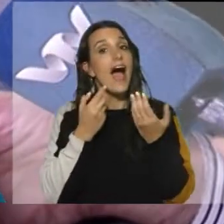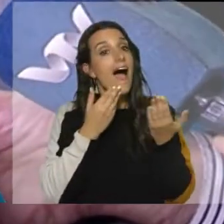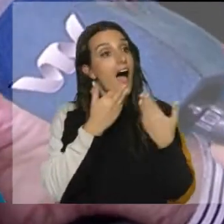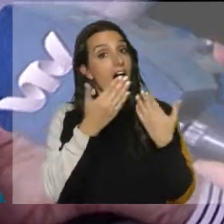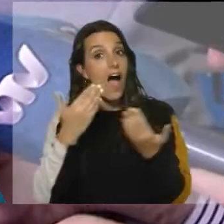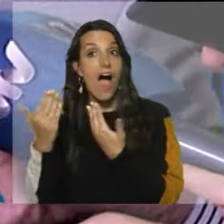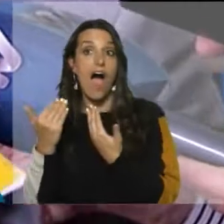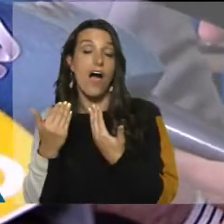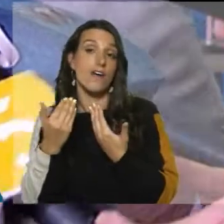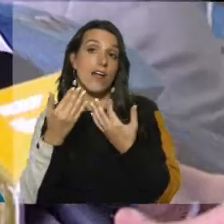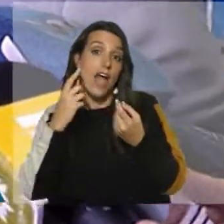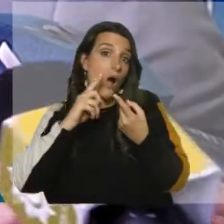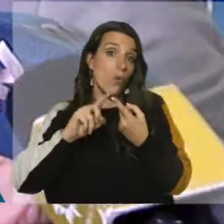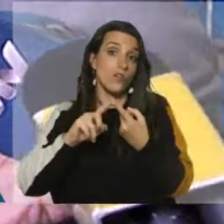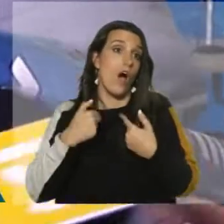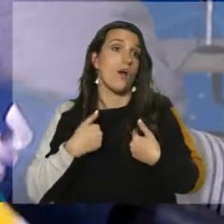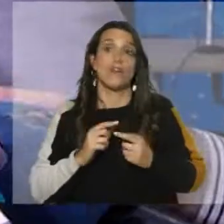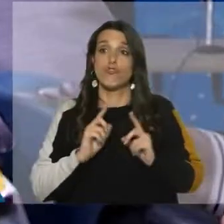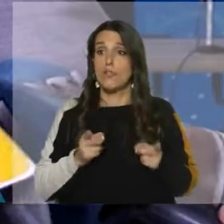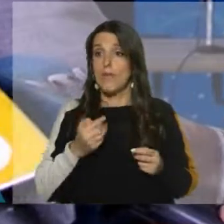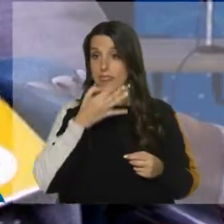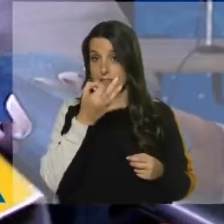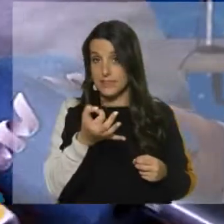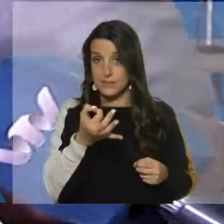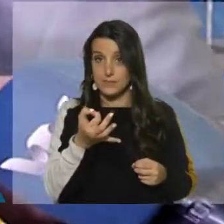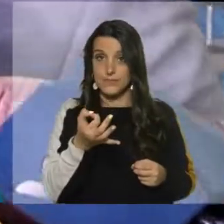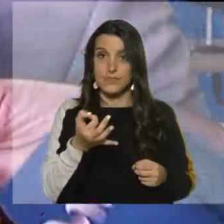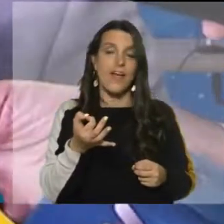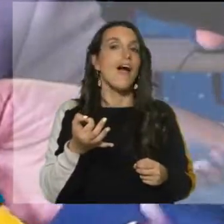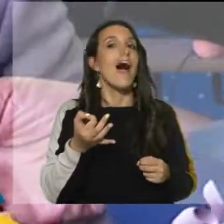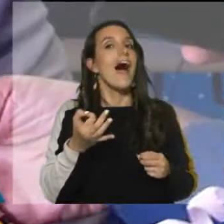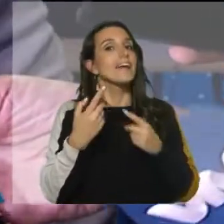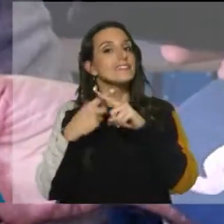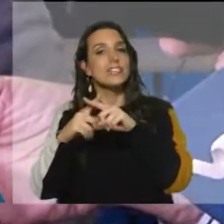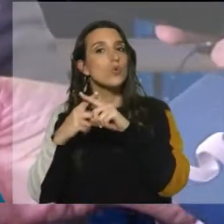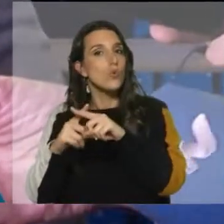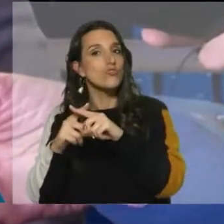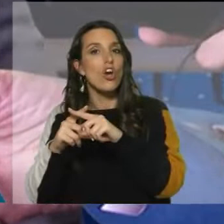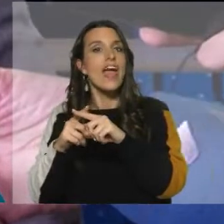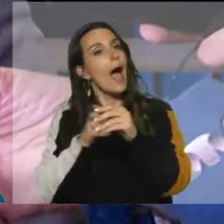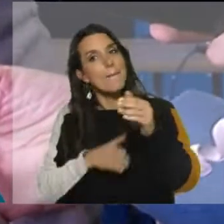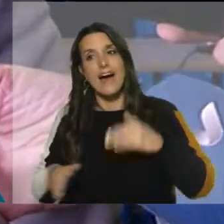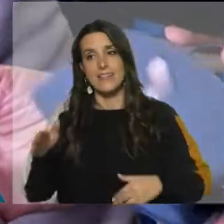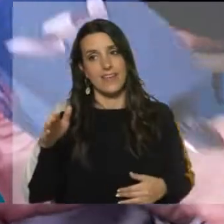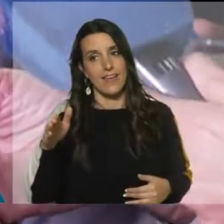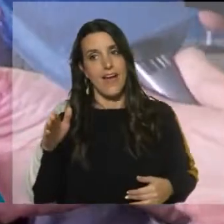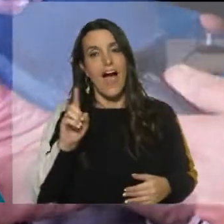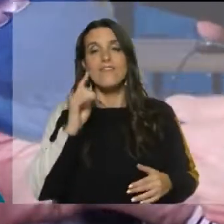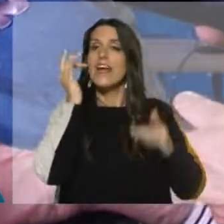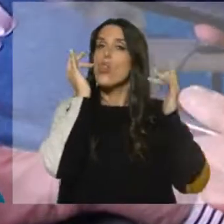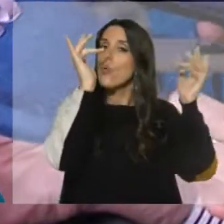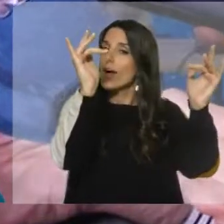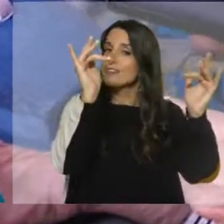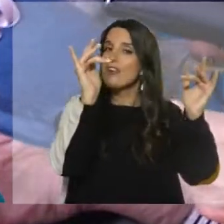diálogo y procurar acuerdo. Ahora, yo también les voy a decir, hay muchas discusiones que pasan por otro lado, que a veces la educación